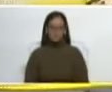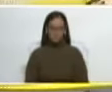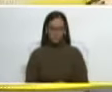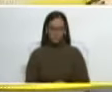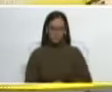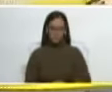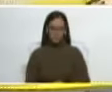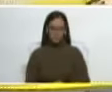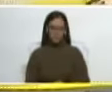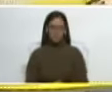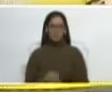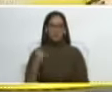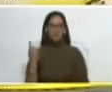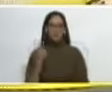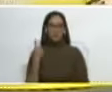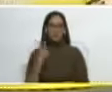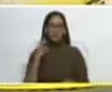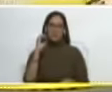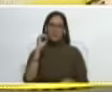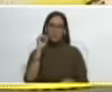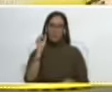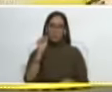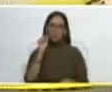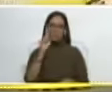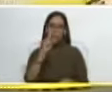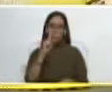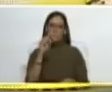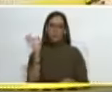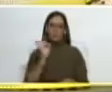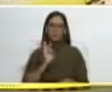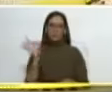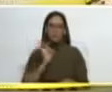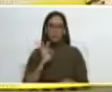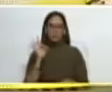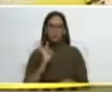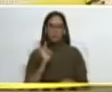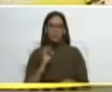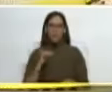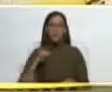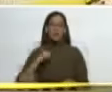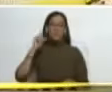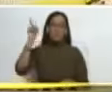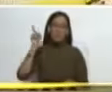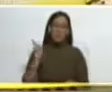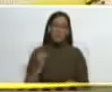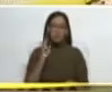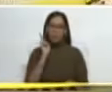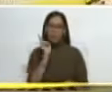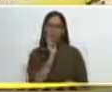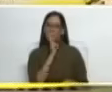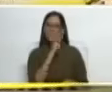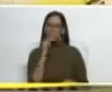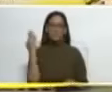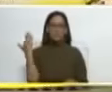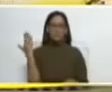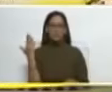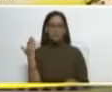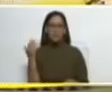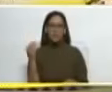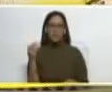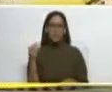Solo el 0.1% de lo que son ellos, los apellidos, pidiendo sanciones